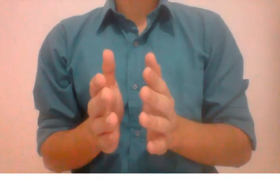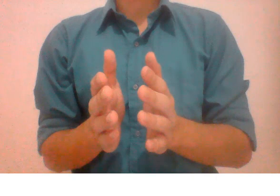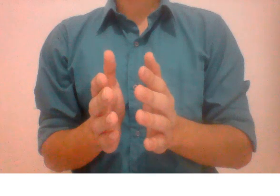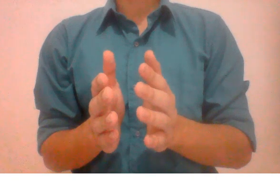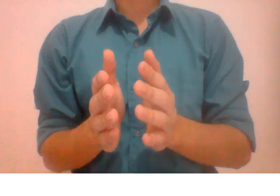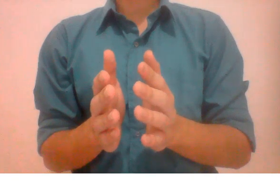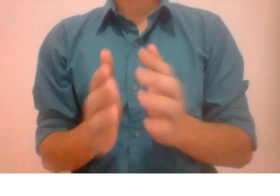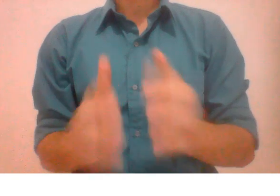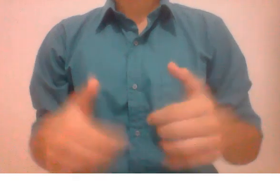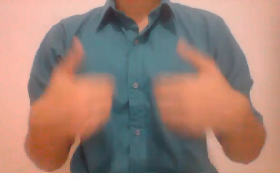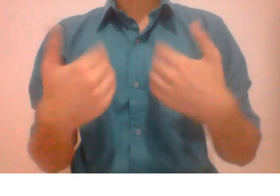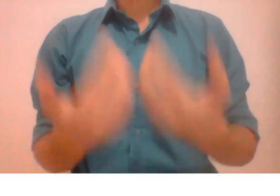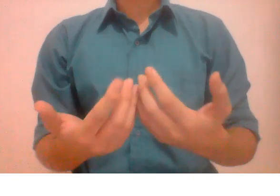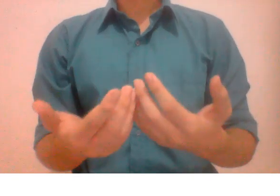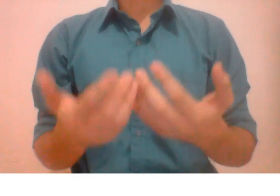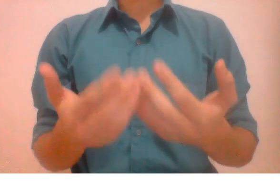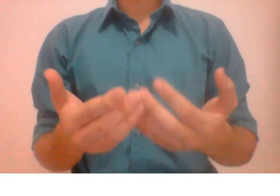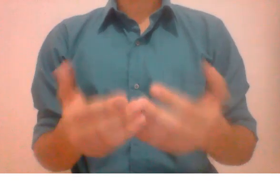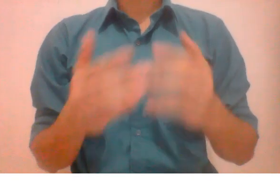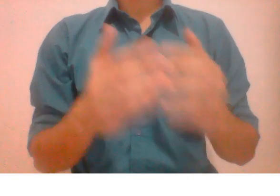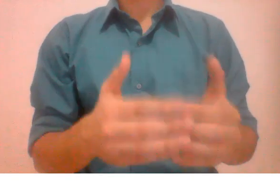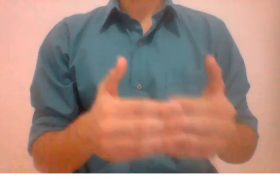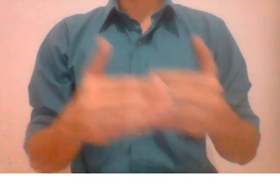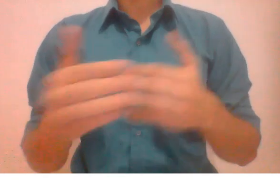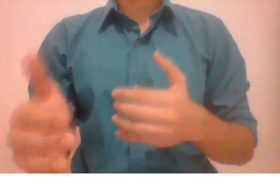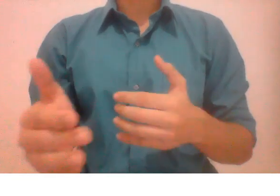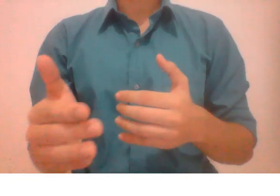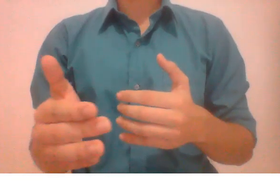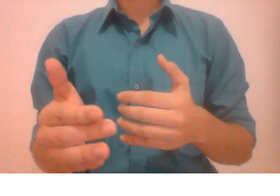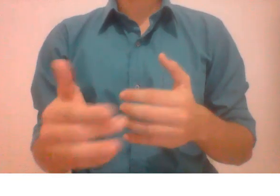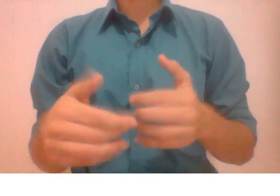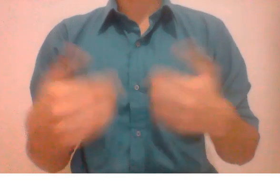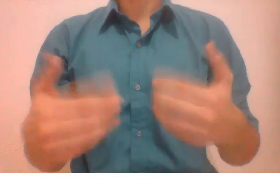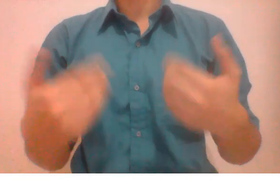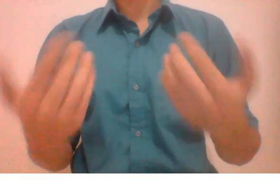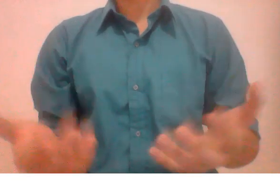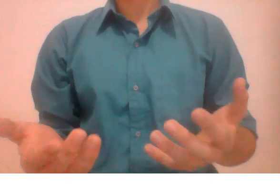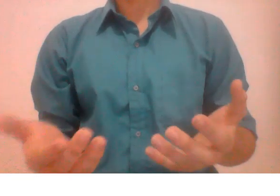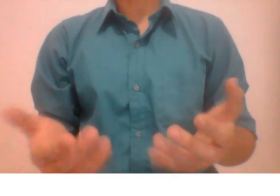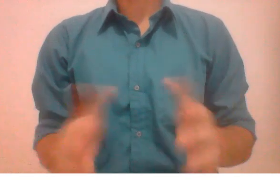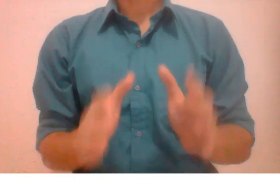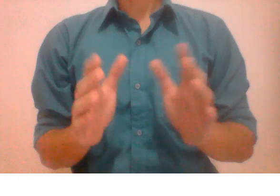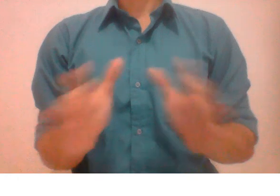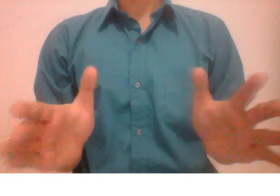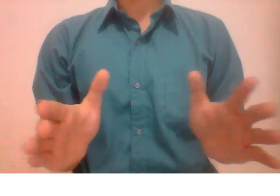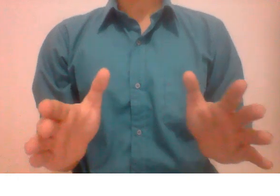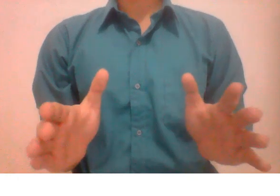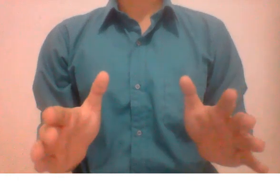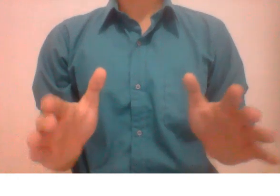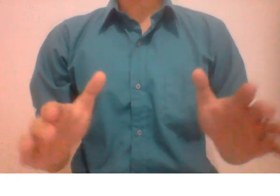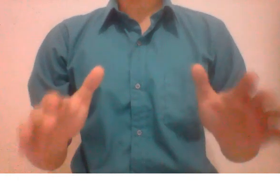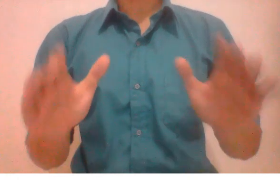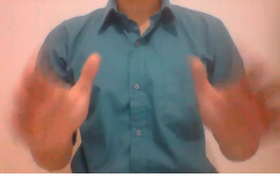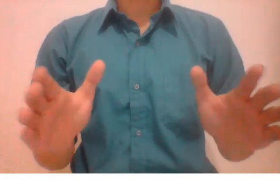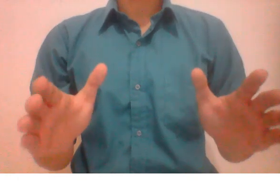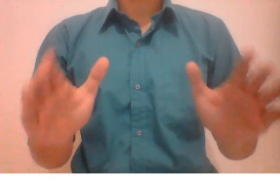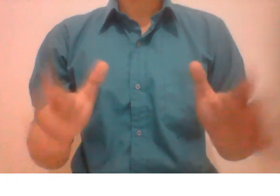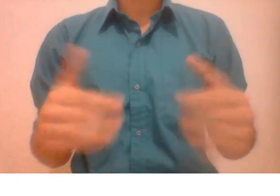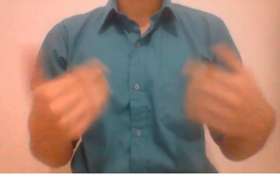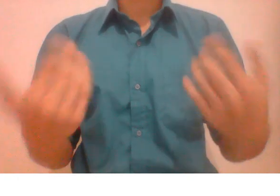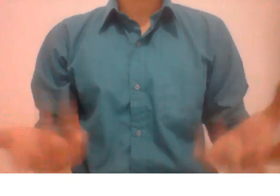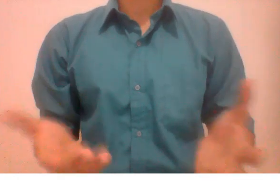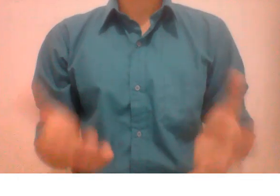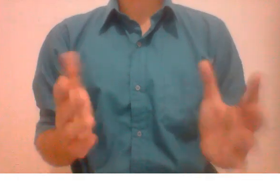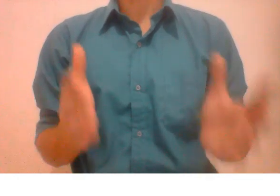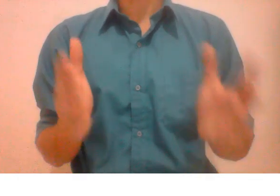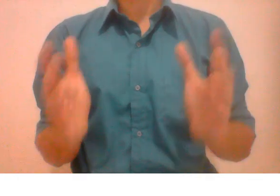contra Andrés Manuel López Obrador, al igual que precisamente favorecer a ciertos personajes que obtuvieran contratos, que conocemos exactamente que este